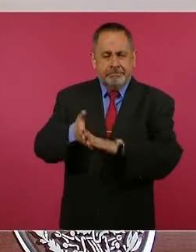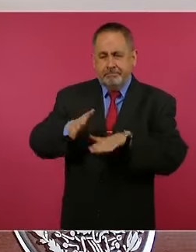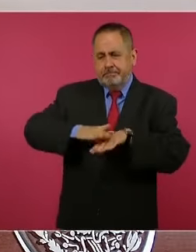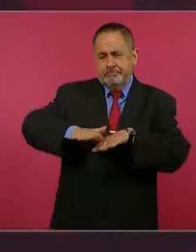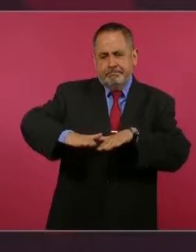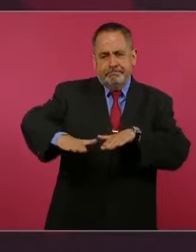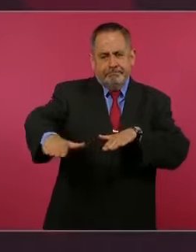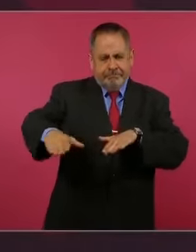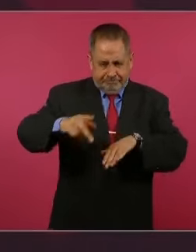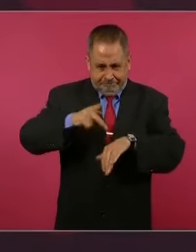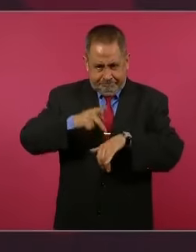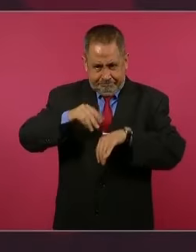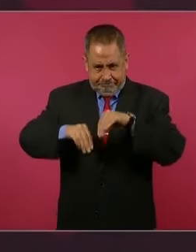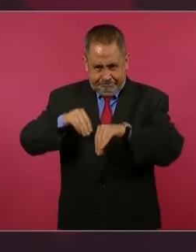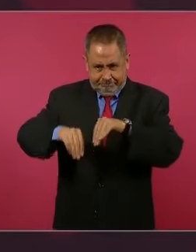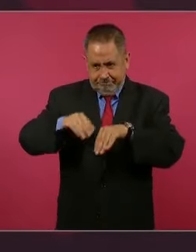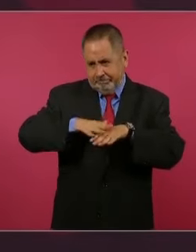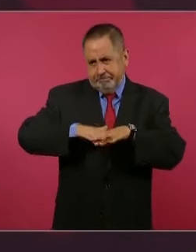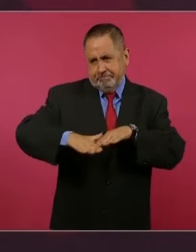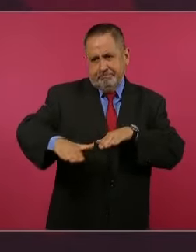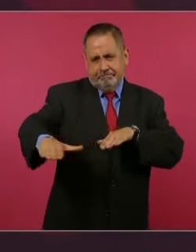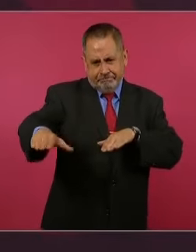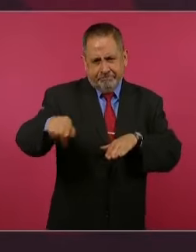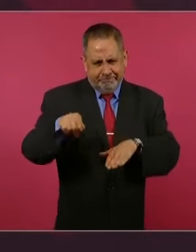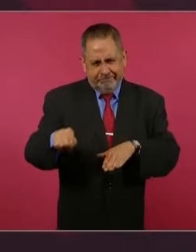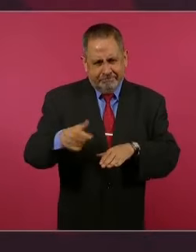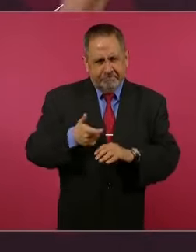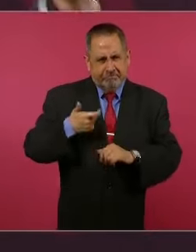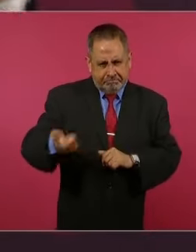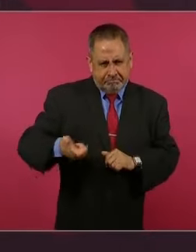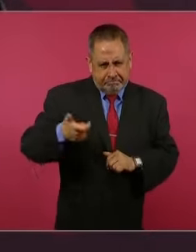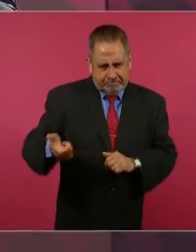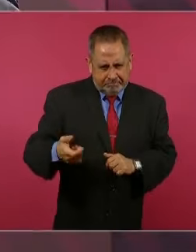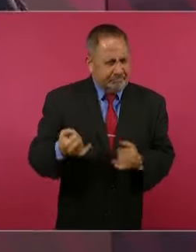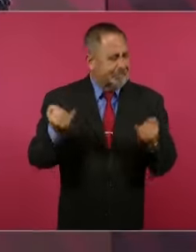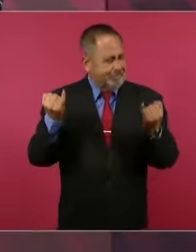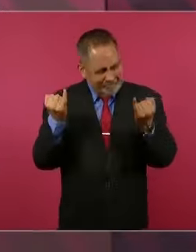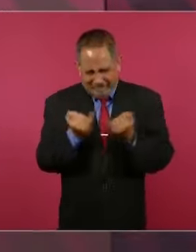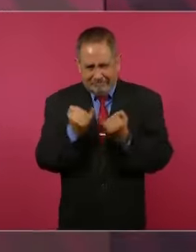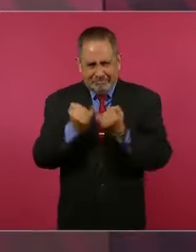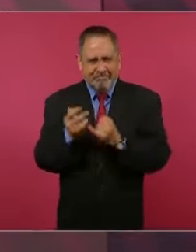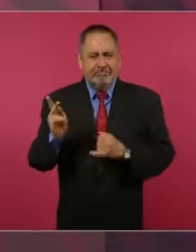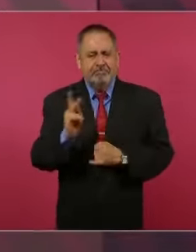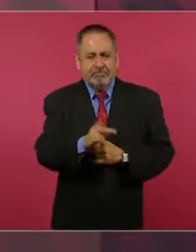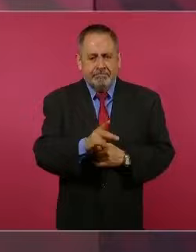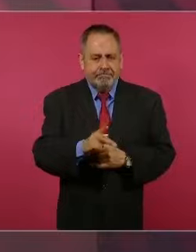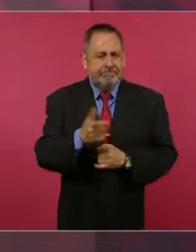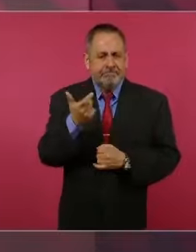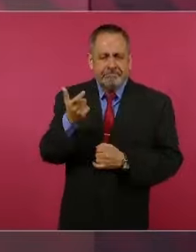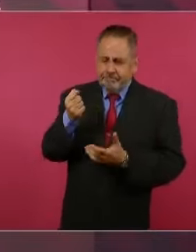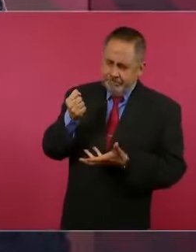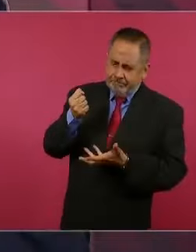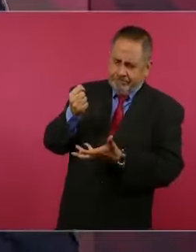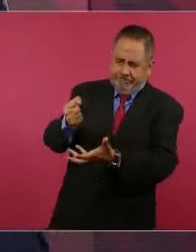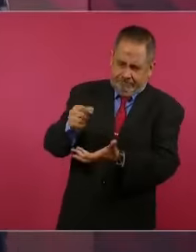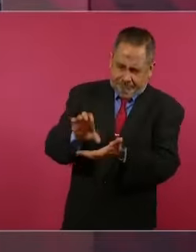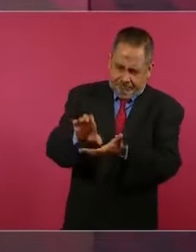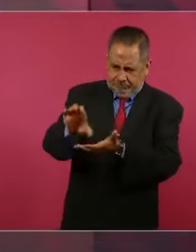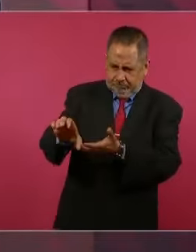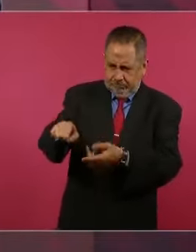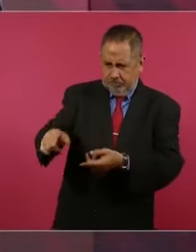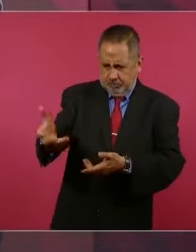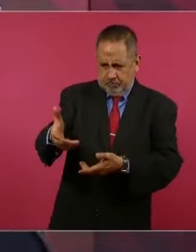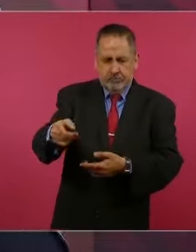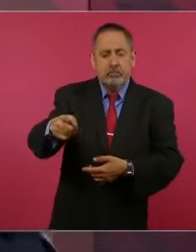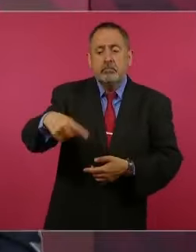los caminos artesanales es entregarle los recursos a la gente a